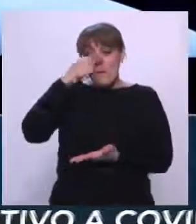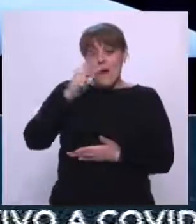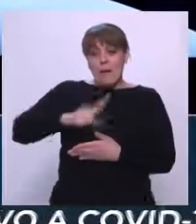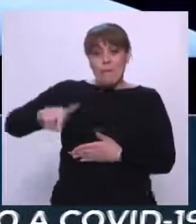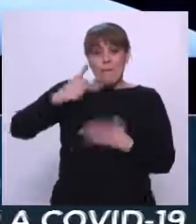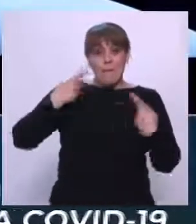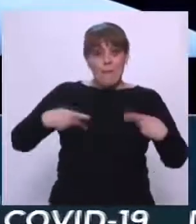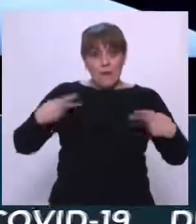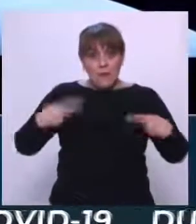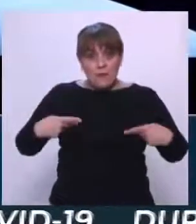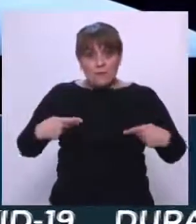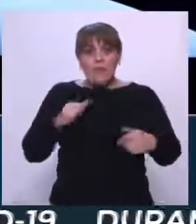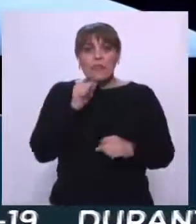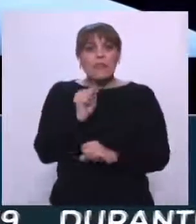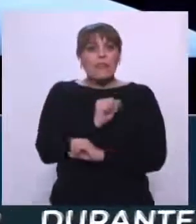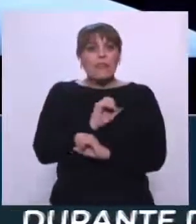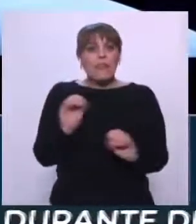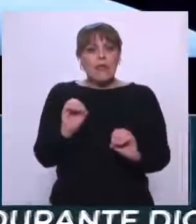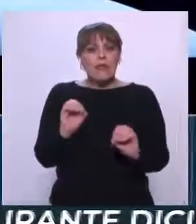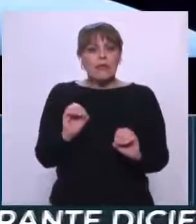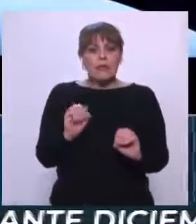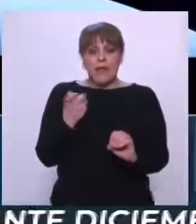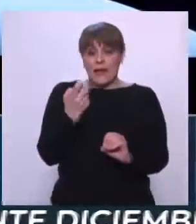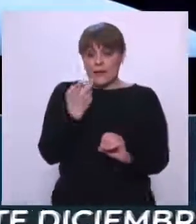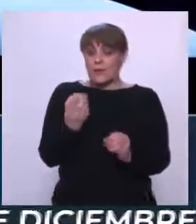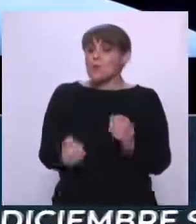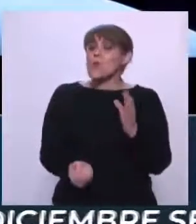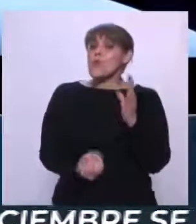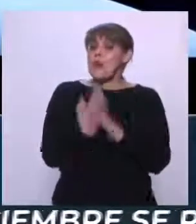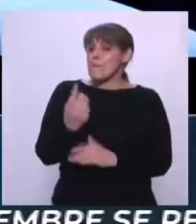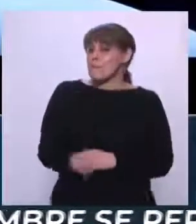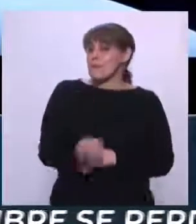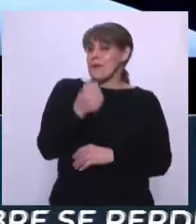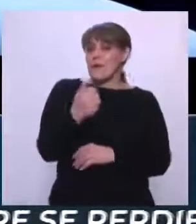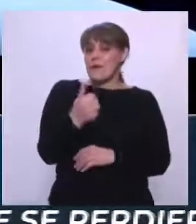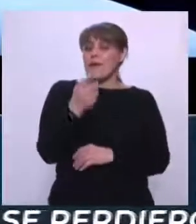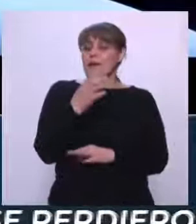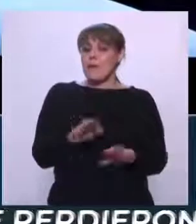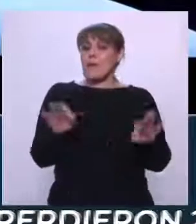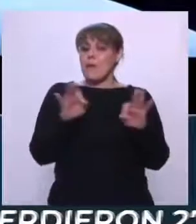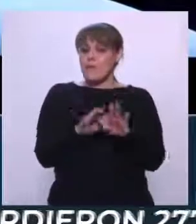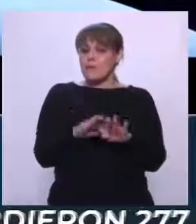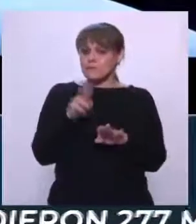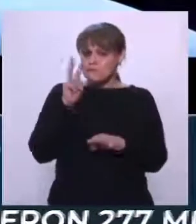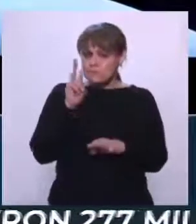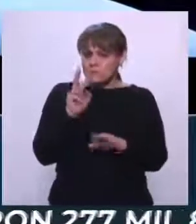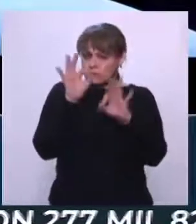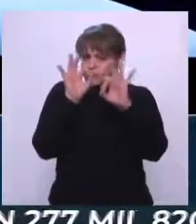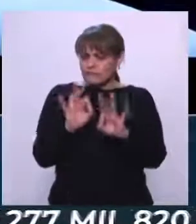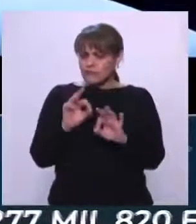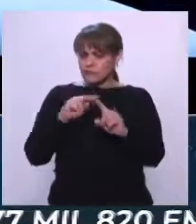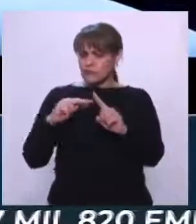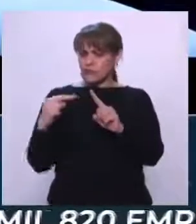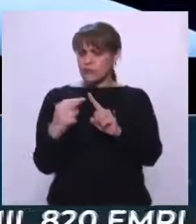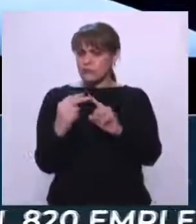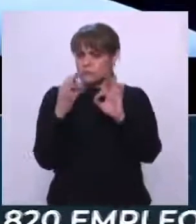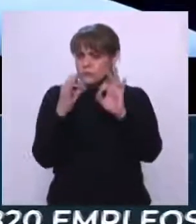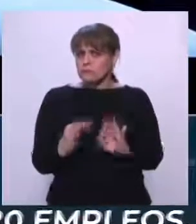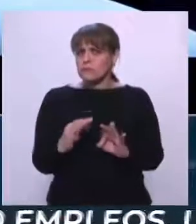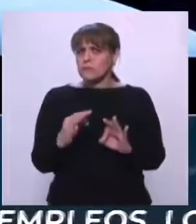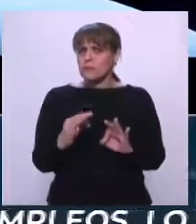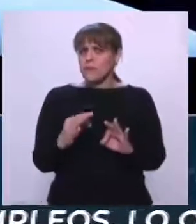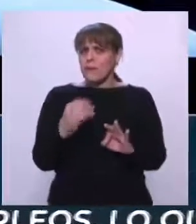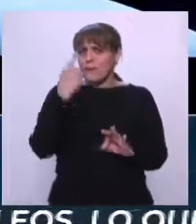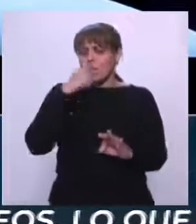creo que esto es muy inédito y es importante que lo veamos en su justa dimensión como algo que va a ayudar muchísimo a que